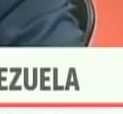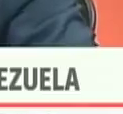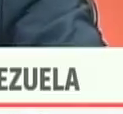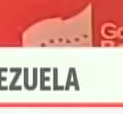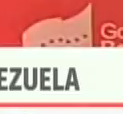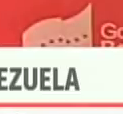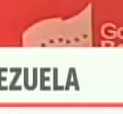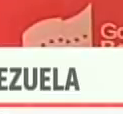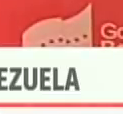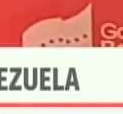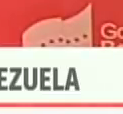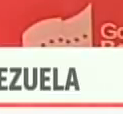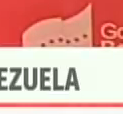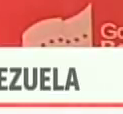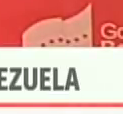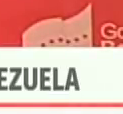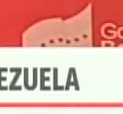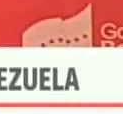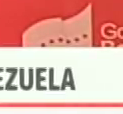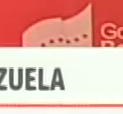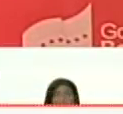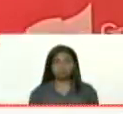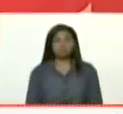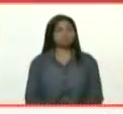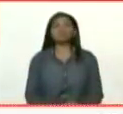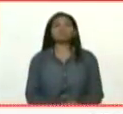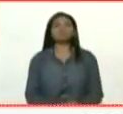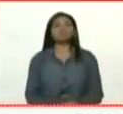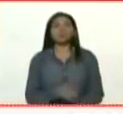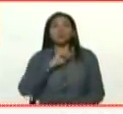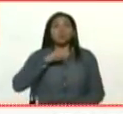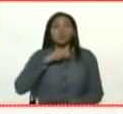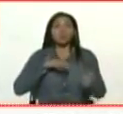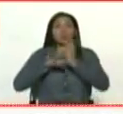país. Esto es muy importante porque nosotros tenemos que avanzar. Fíjense ustedes,